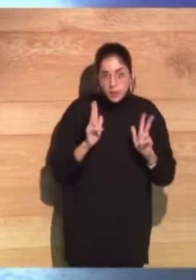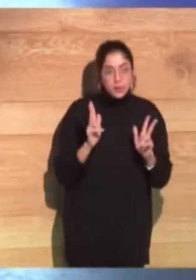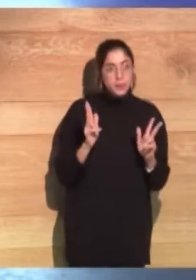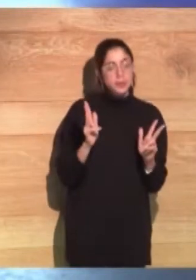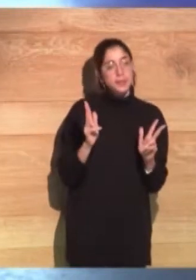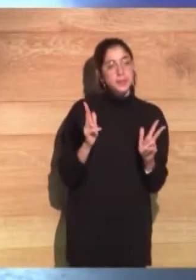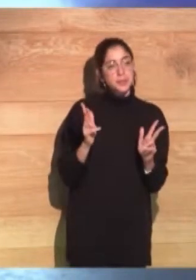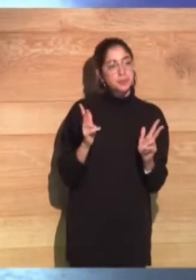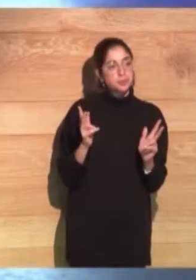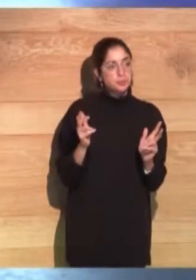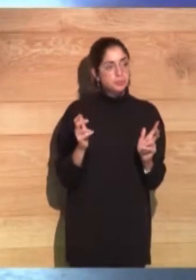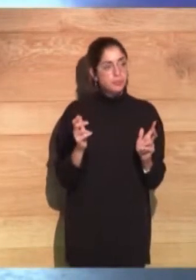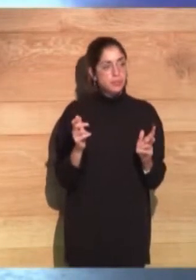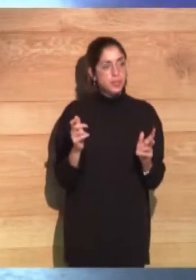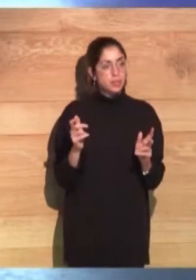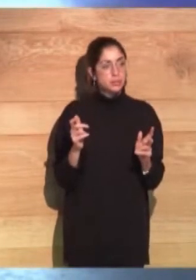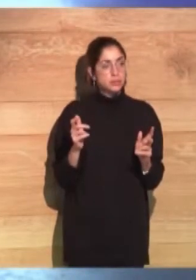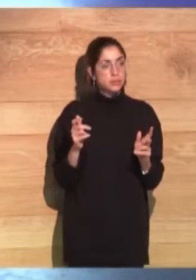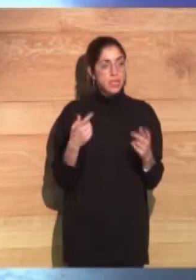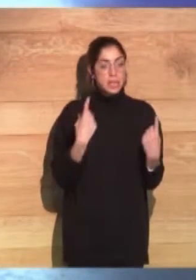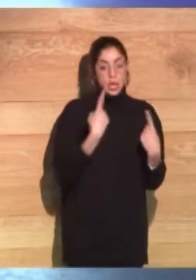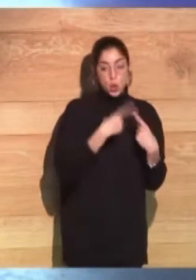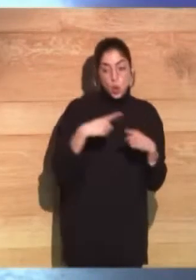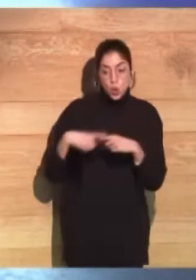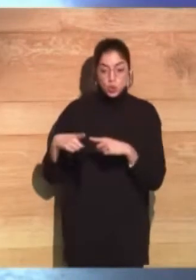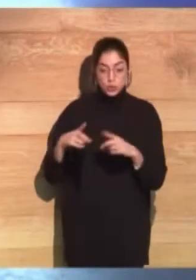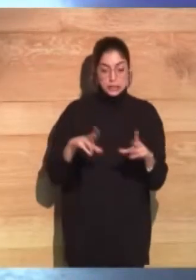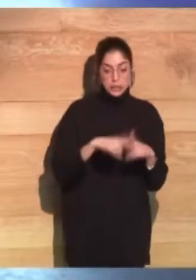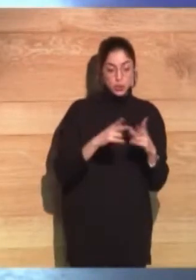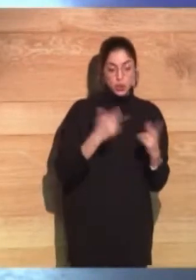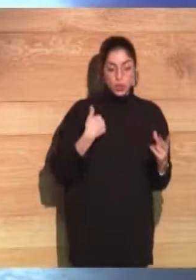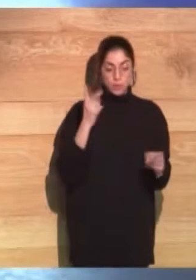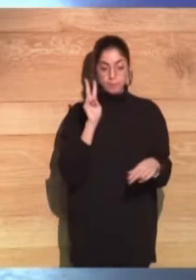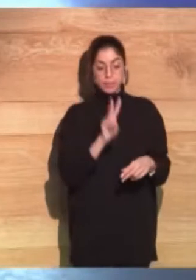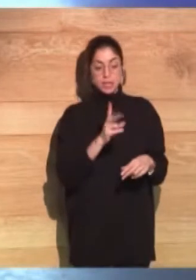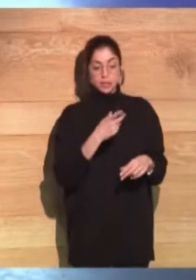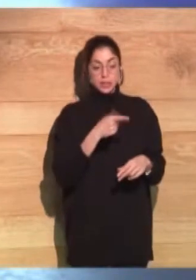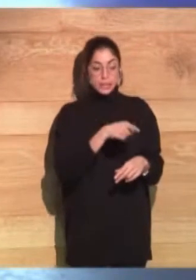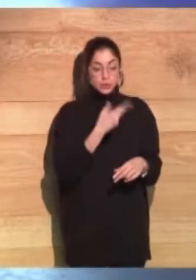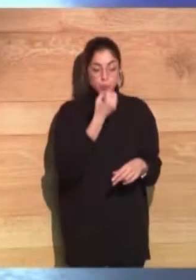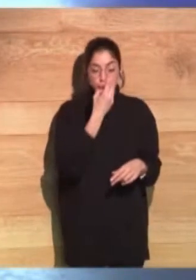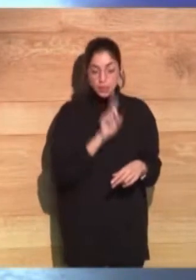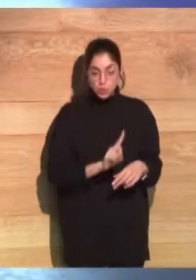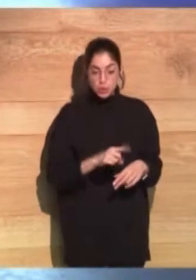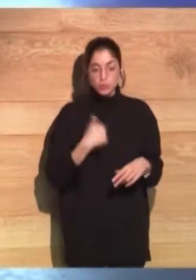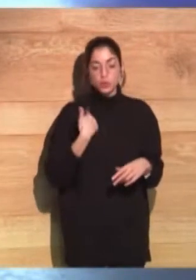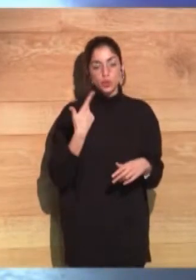frente a determinadas cosas que no estaban bien en la sociedad, defendiendo los derechos de las mujeres, y